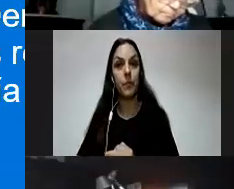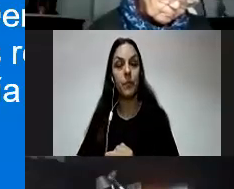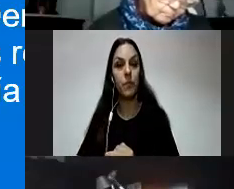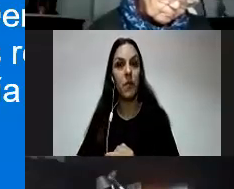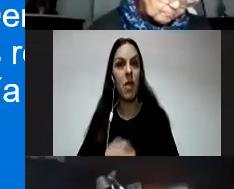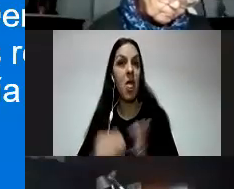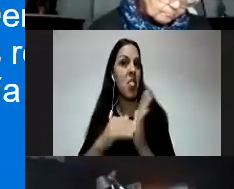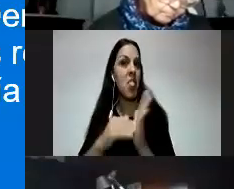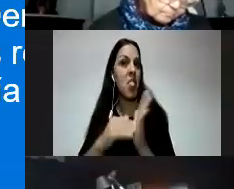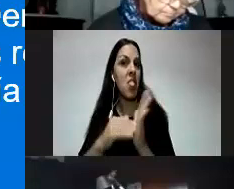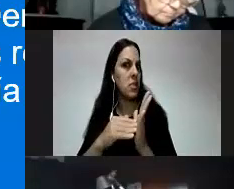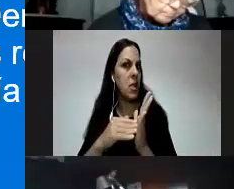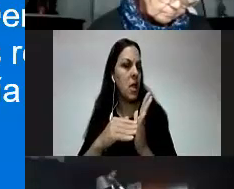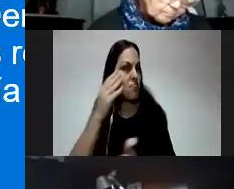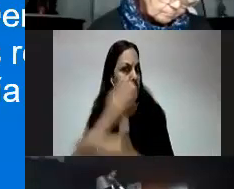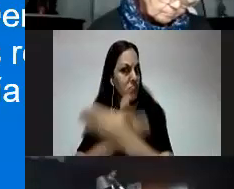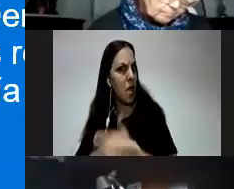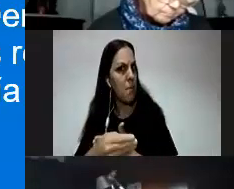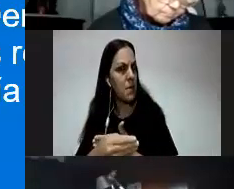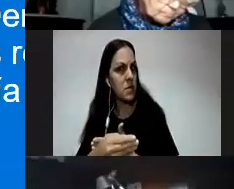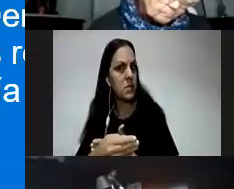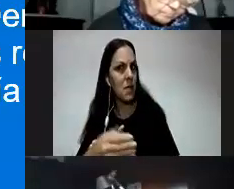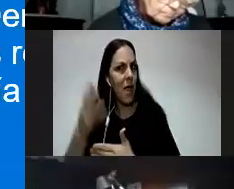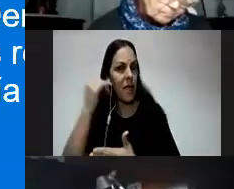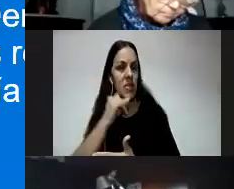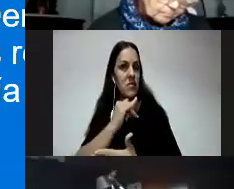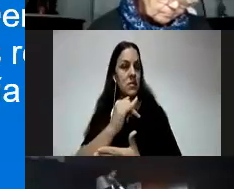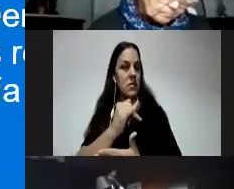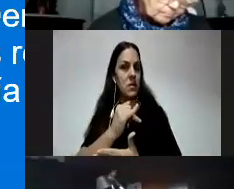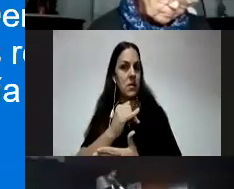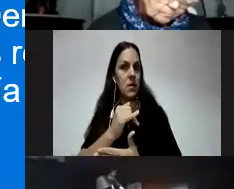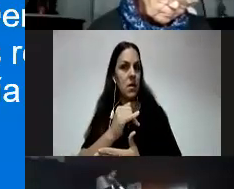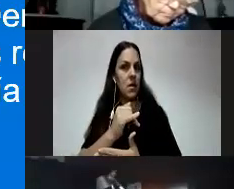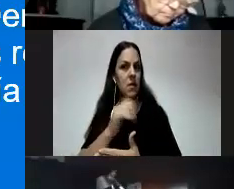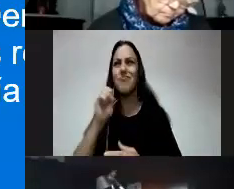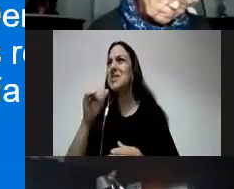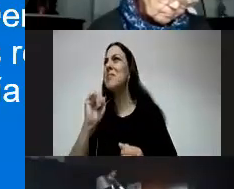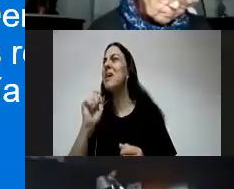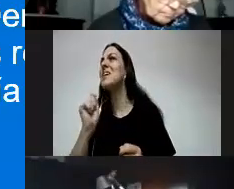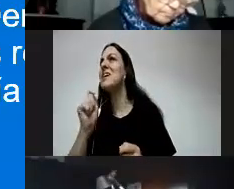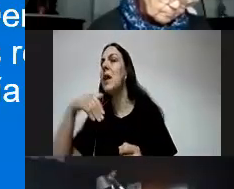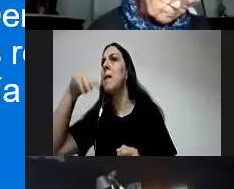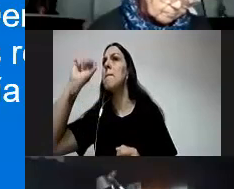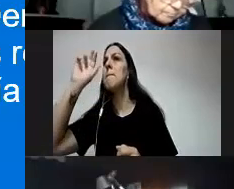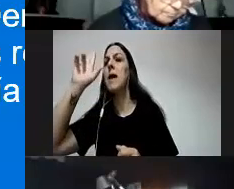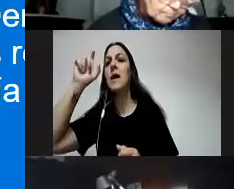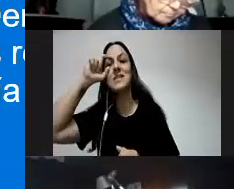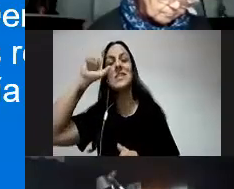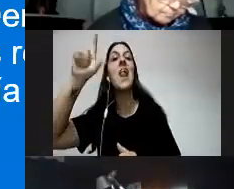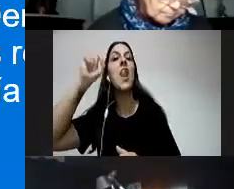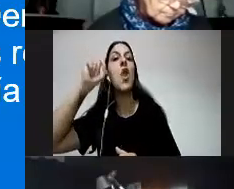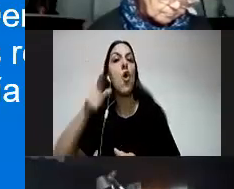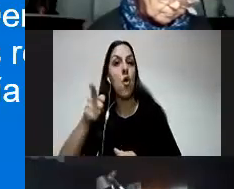discapacidad que estaba mencionando, ¿cómo se llama la persona? Marcelo Venturelli. Bueno, Marcelo,